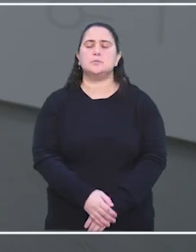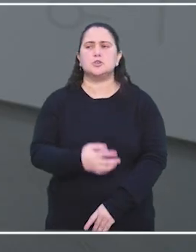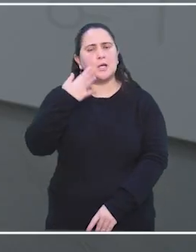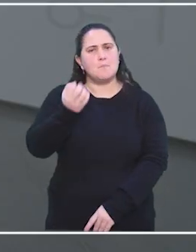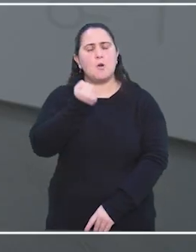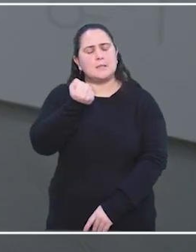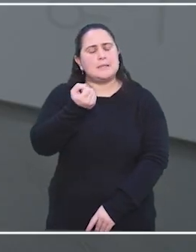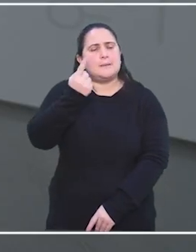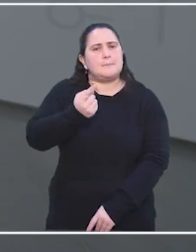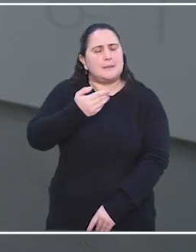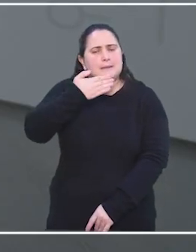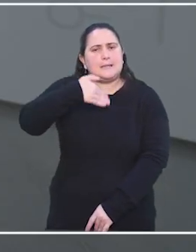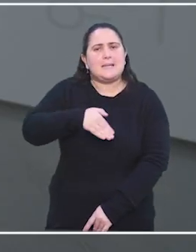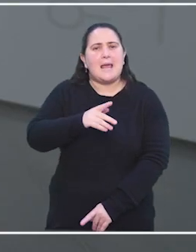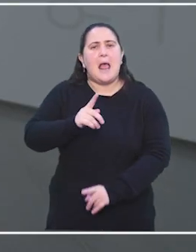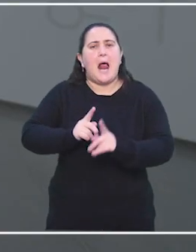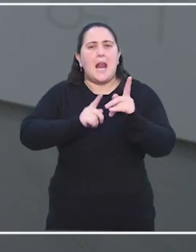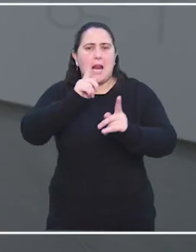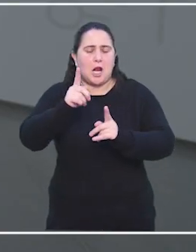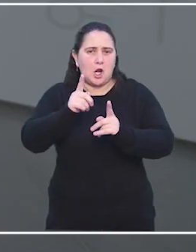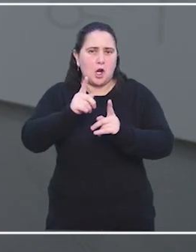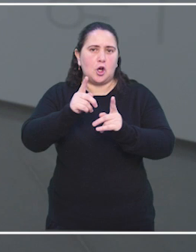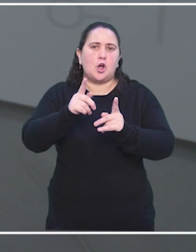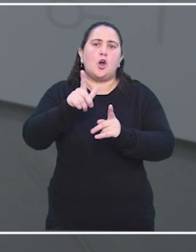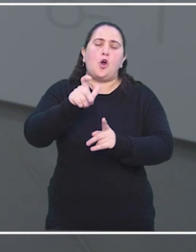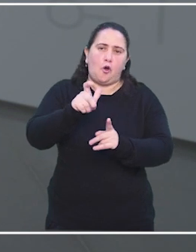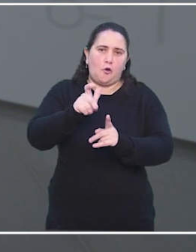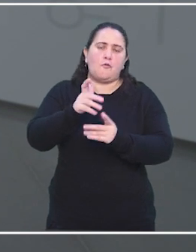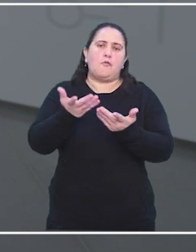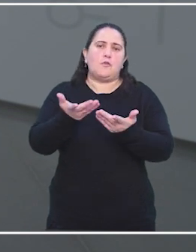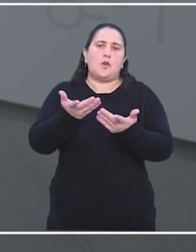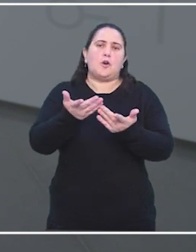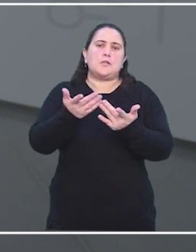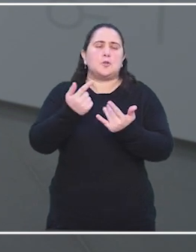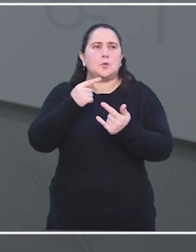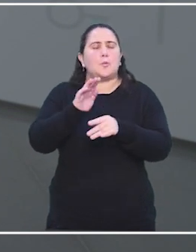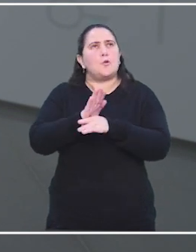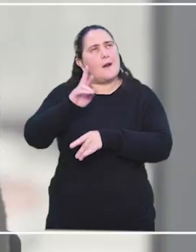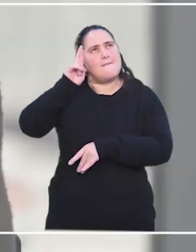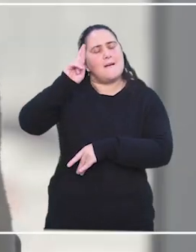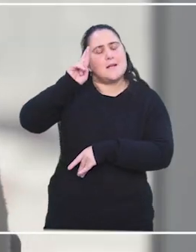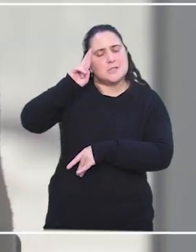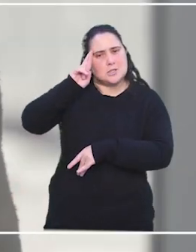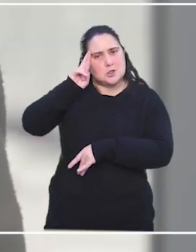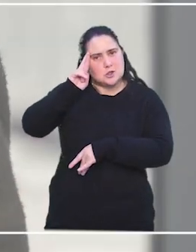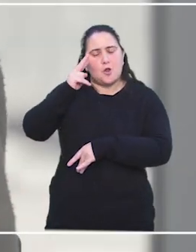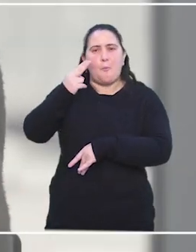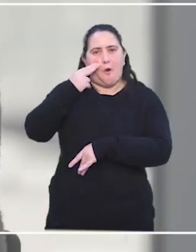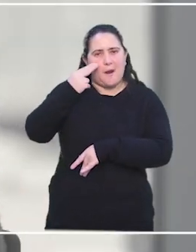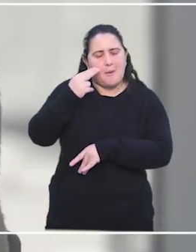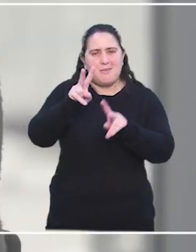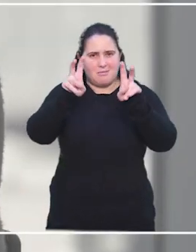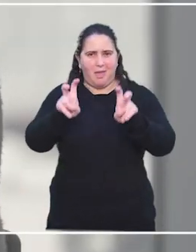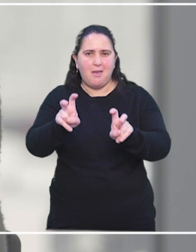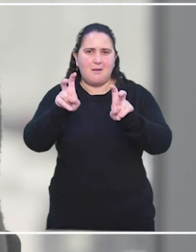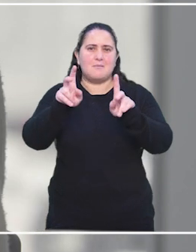importante igual entender que hay algo nuevo, que ya, sí, vemos mucho como reflexión de las problemáticas, de los